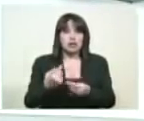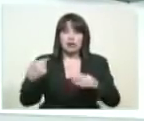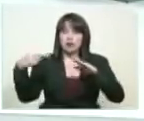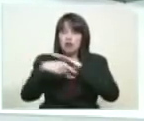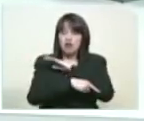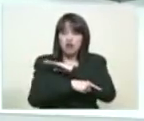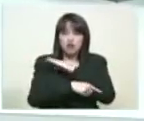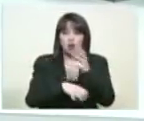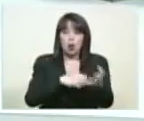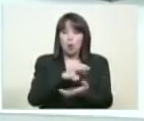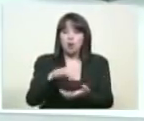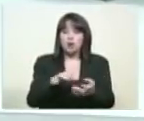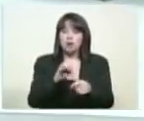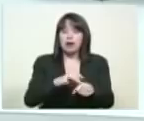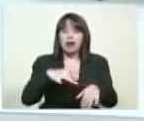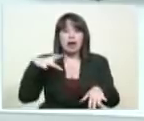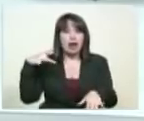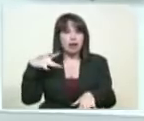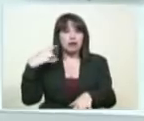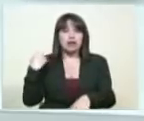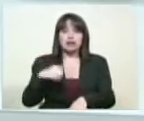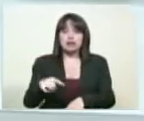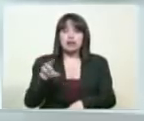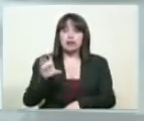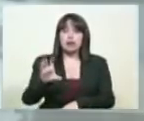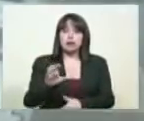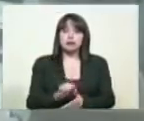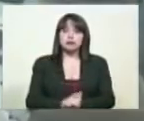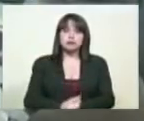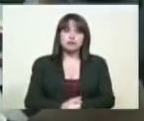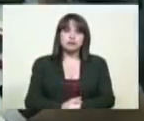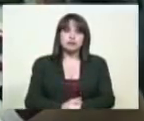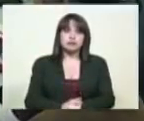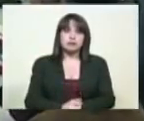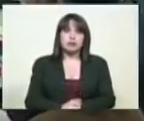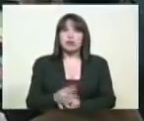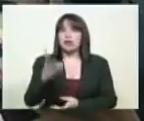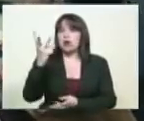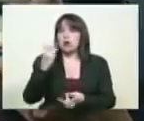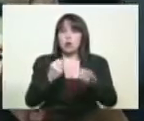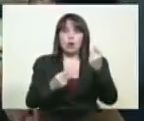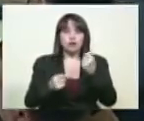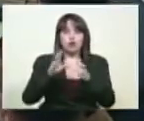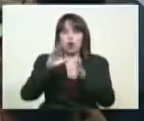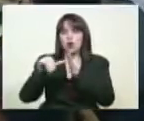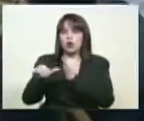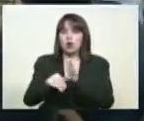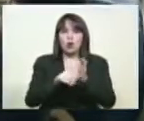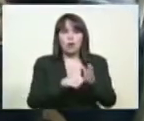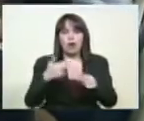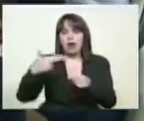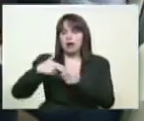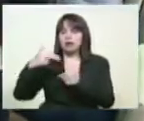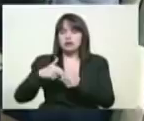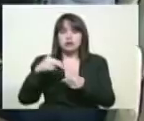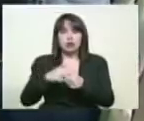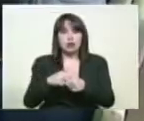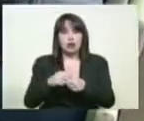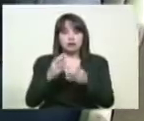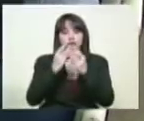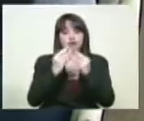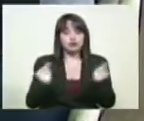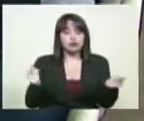los problemas graves que se tiene el país en cuanto a contrabando de combustible lo vamos a corregir de raíz